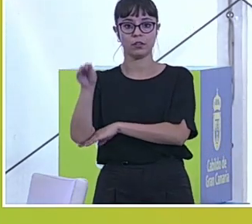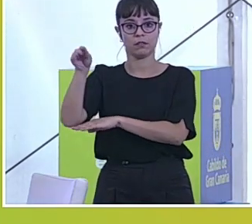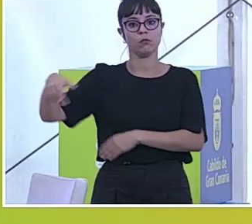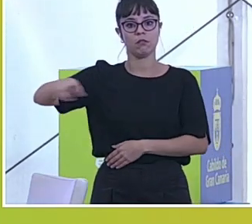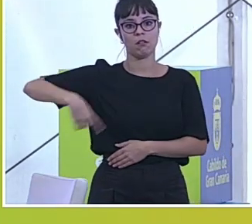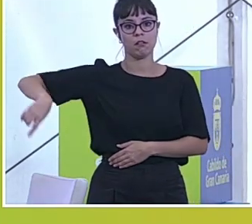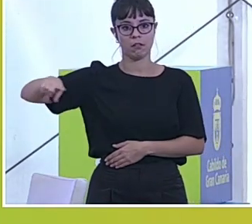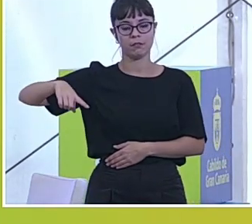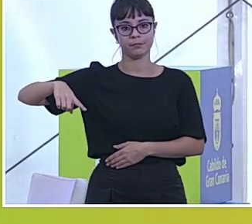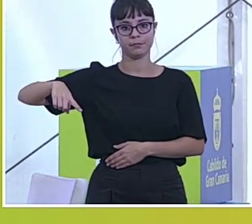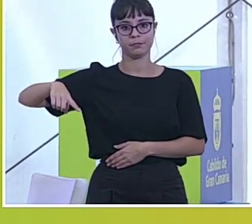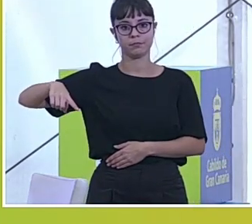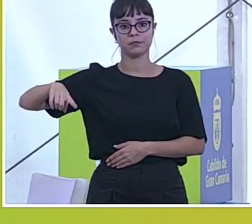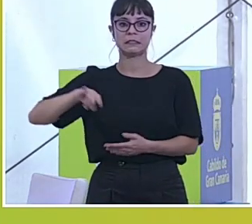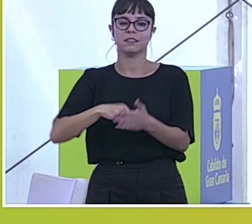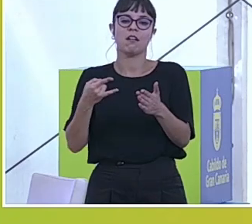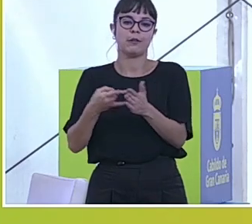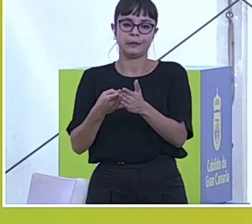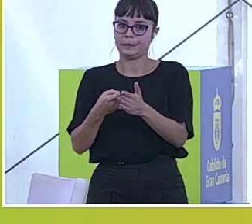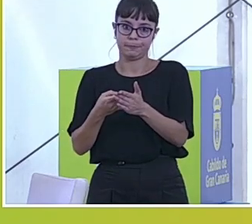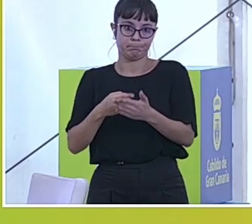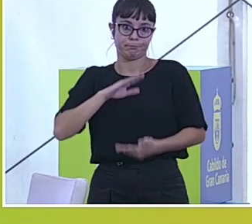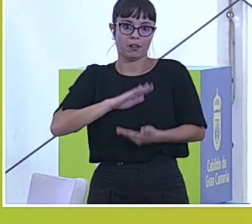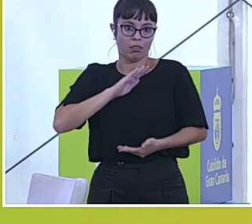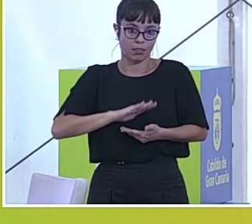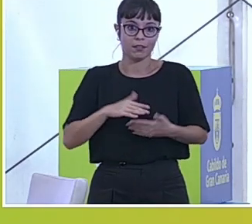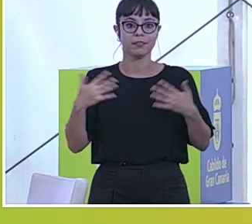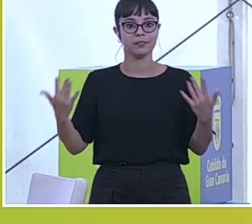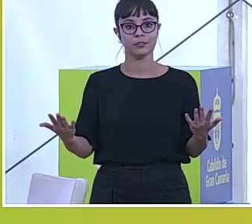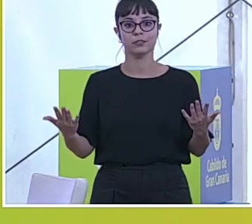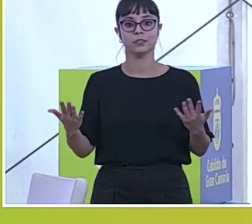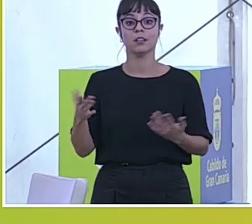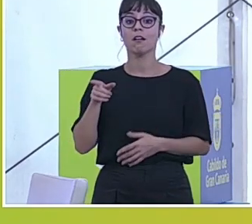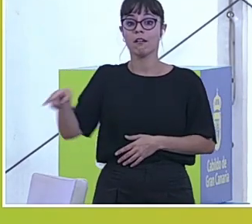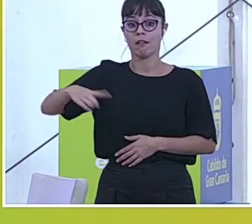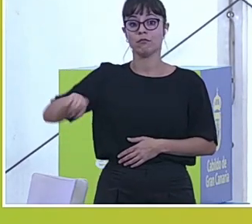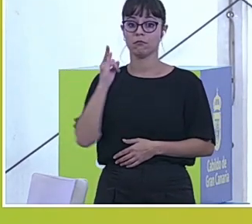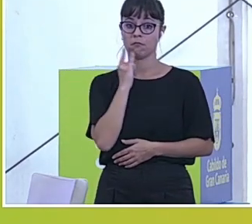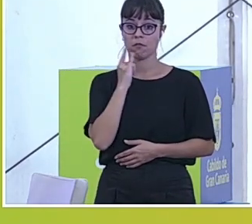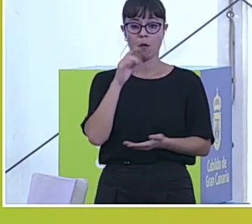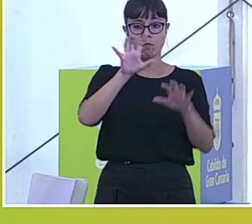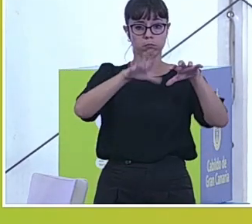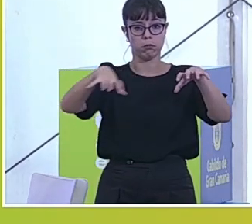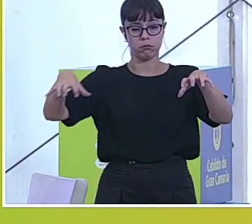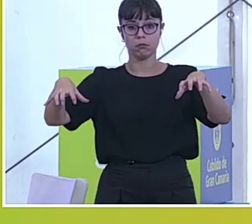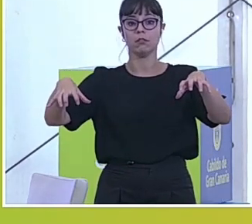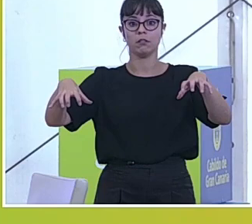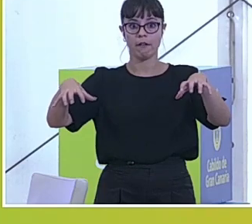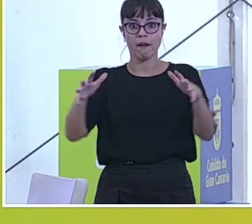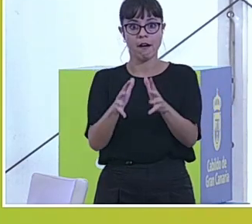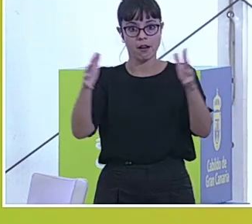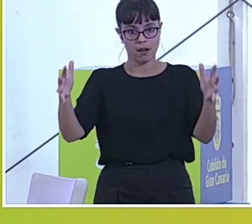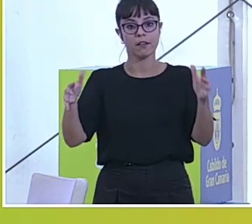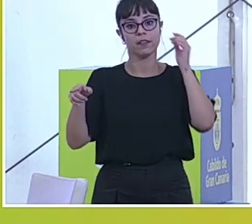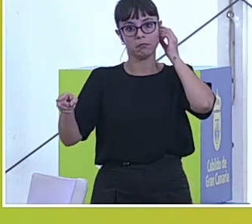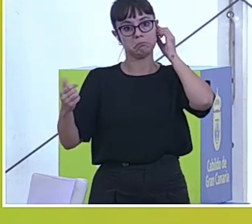capacidad para este tipo de tecnologías. O sea, puede ser una buena forma de almacenamiento a gran escala. El transporte marítimo, digamos